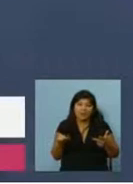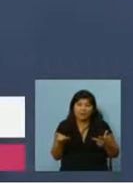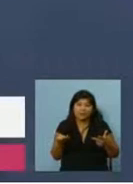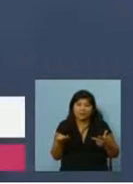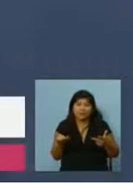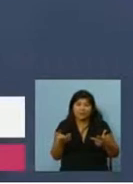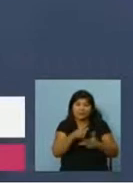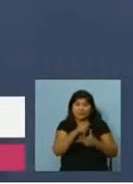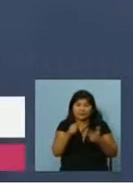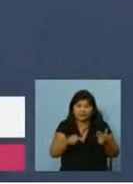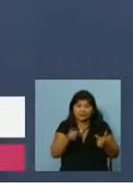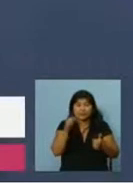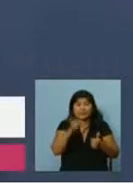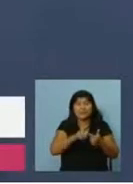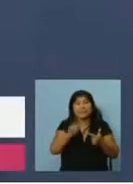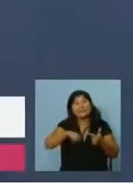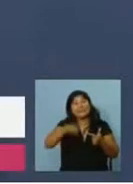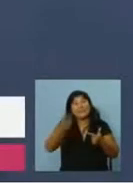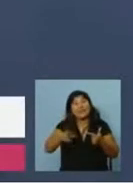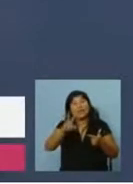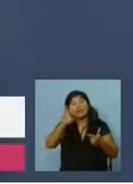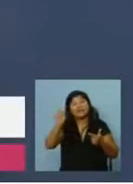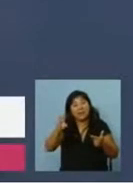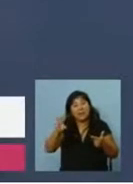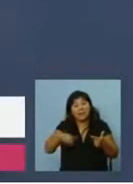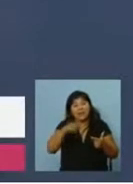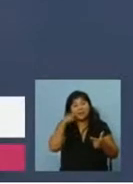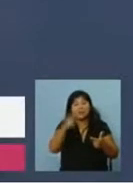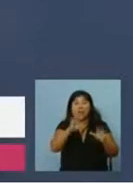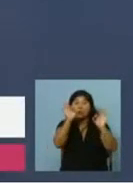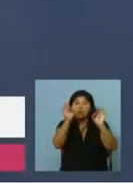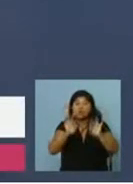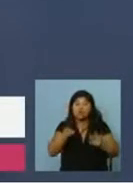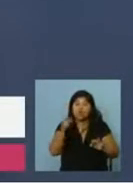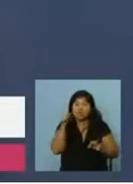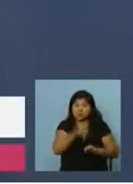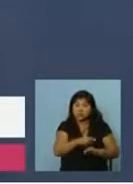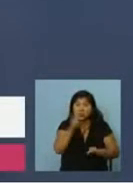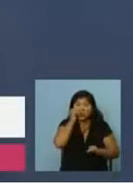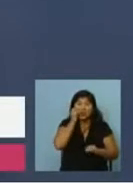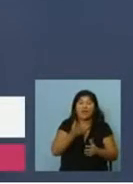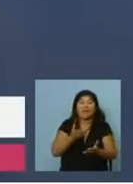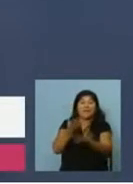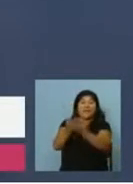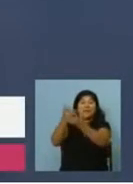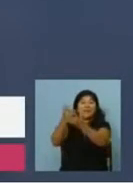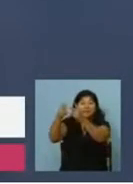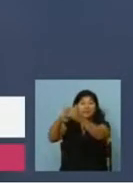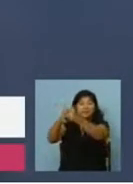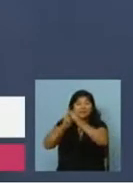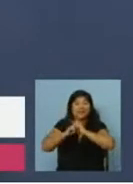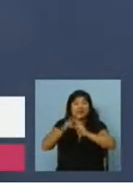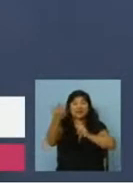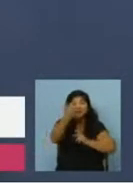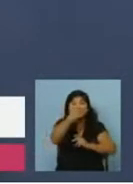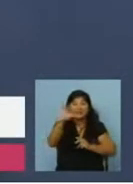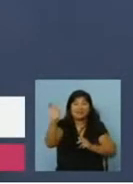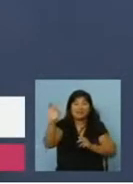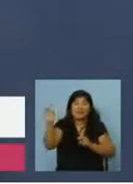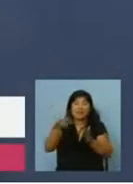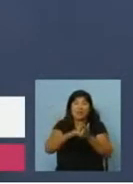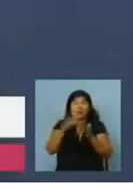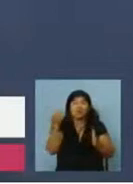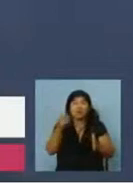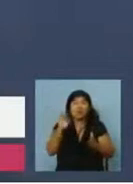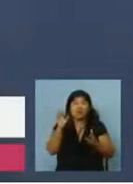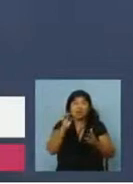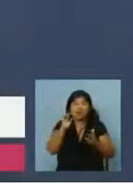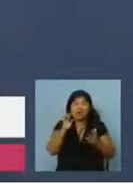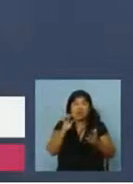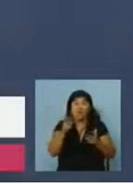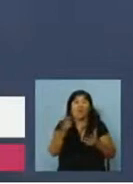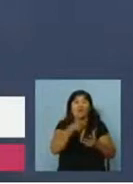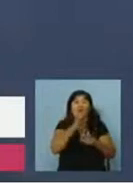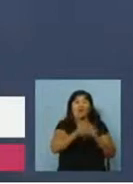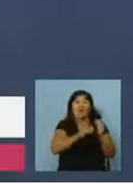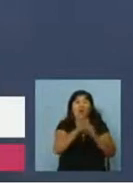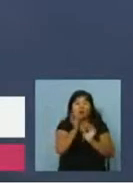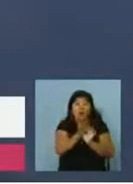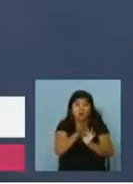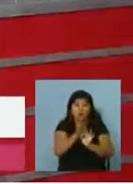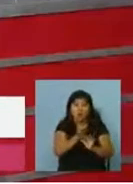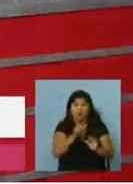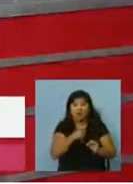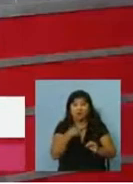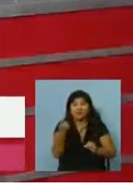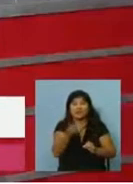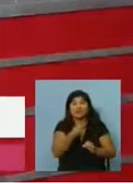El tema de el proyecto de pedir 300 millones de dólares para refaccionar escuelas, nadie se opone a eso,